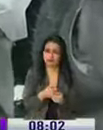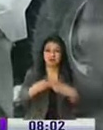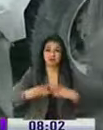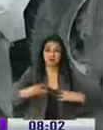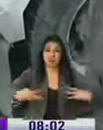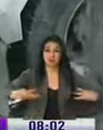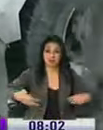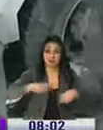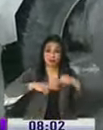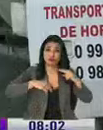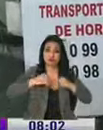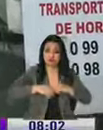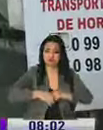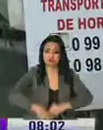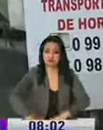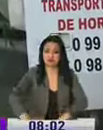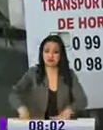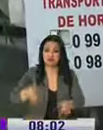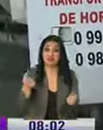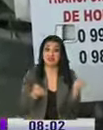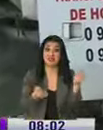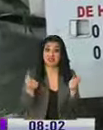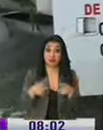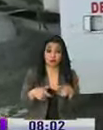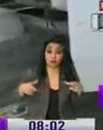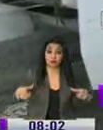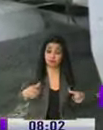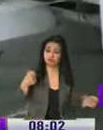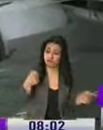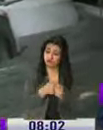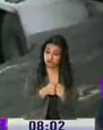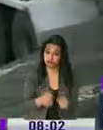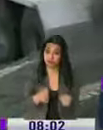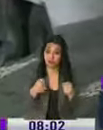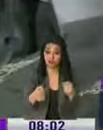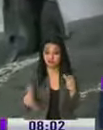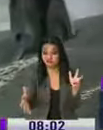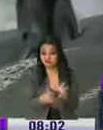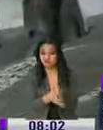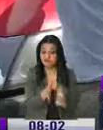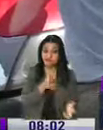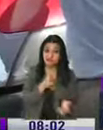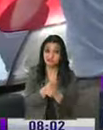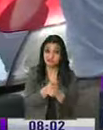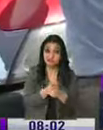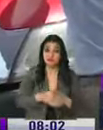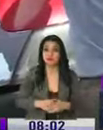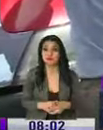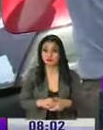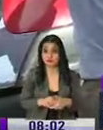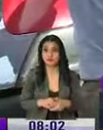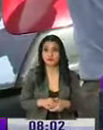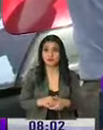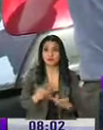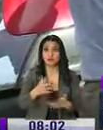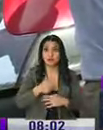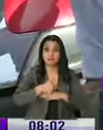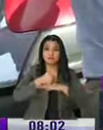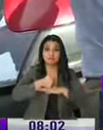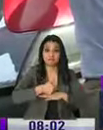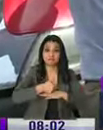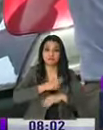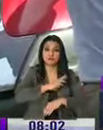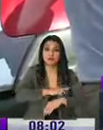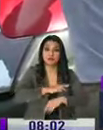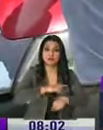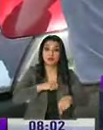quedó en la vía y los vehículos pesados con fuertes daños. Hasta el lugar acudieron personal de la Agencia Metropolitana